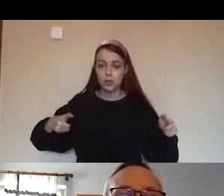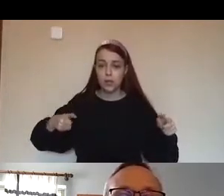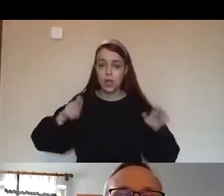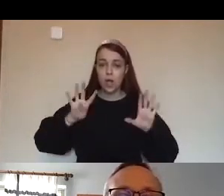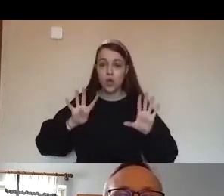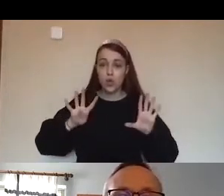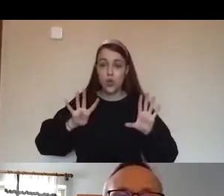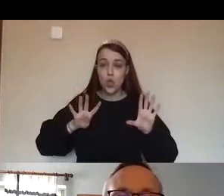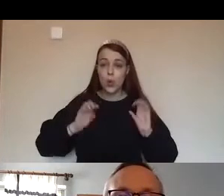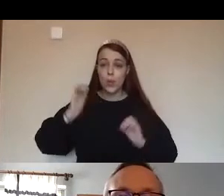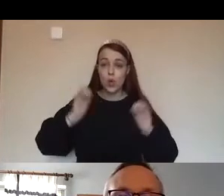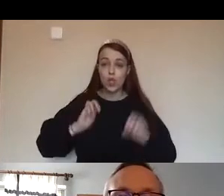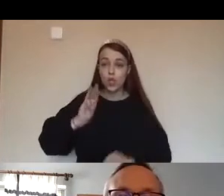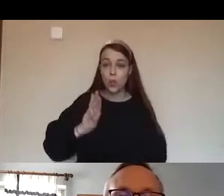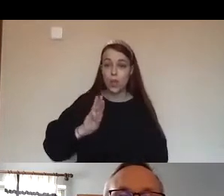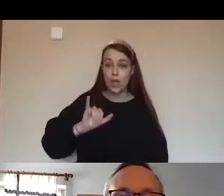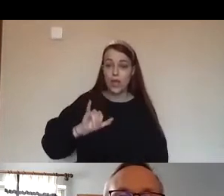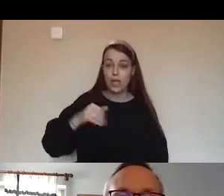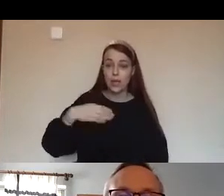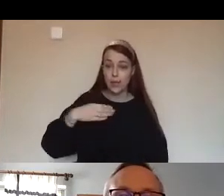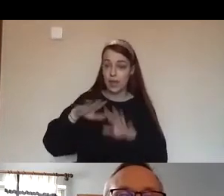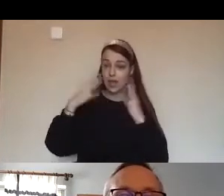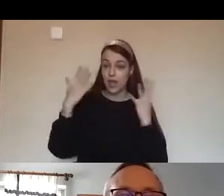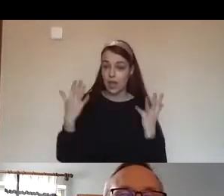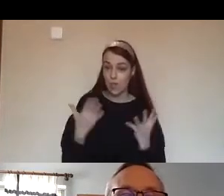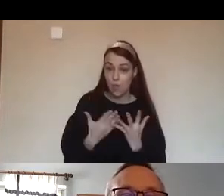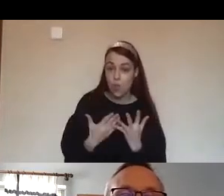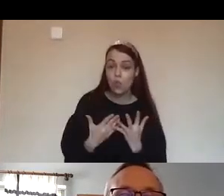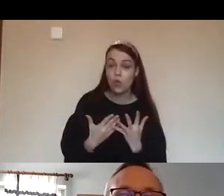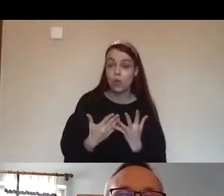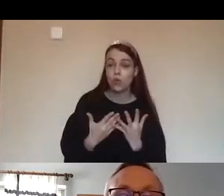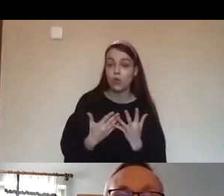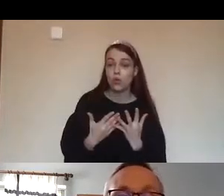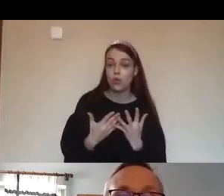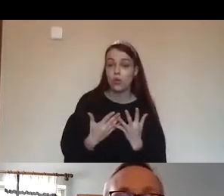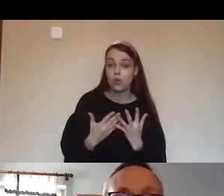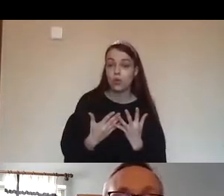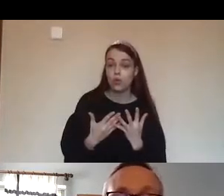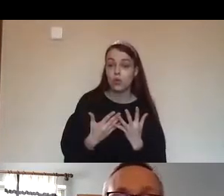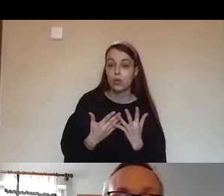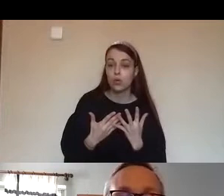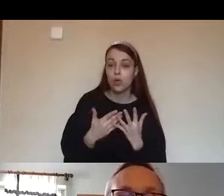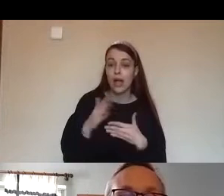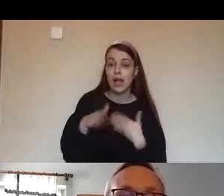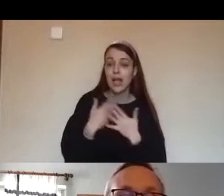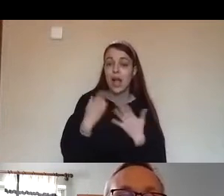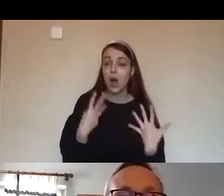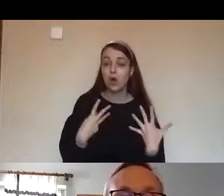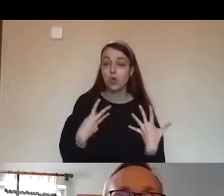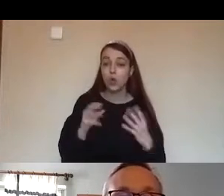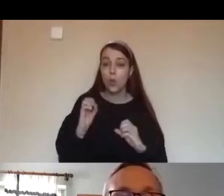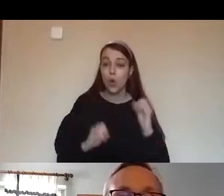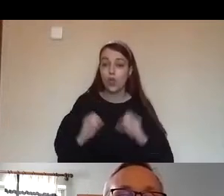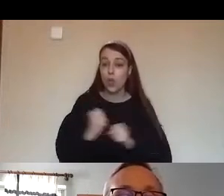PIB mundial, al 8% del empleo global. Y el turismo cultural